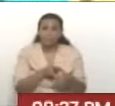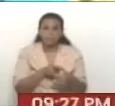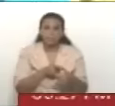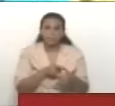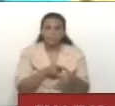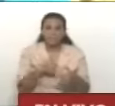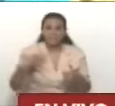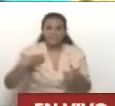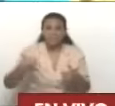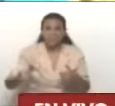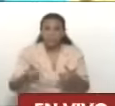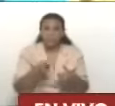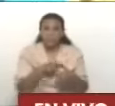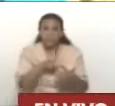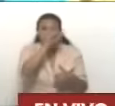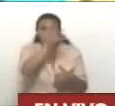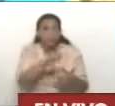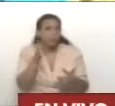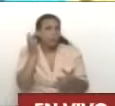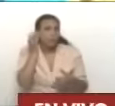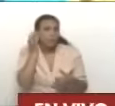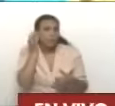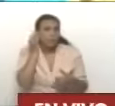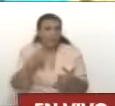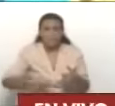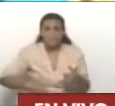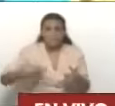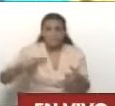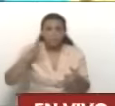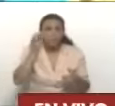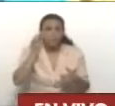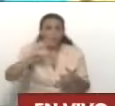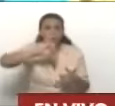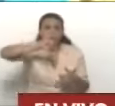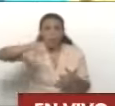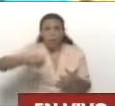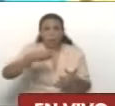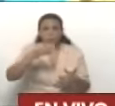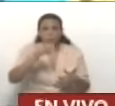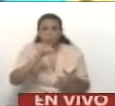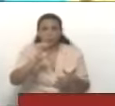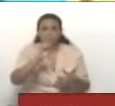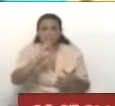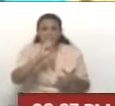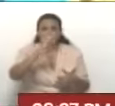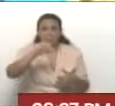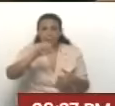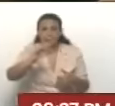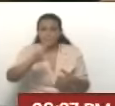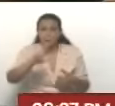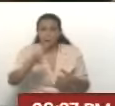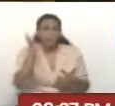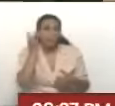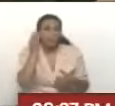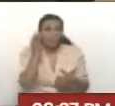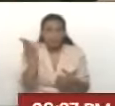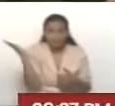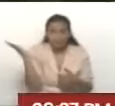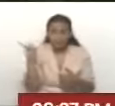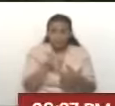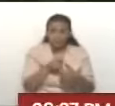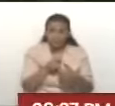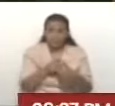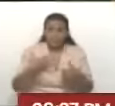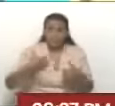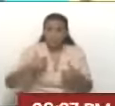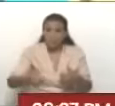de salud, la vida de la mujer, Yoisimar Rivas Quintero, compañera.